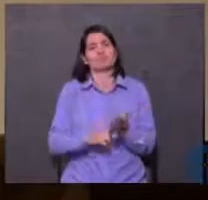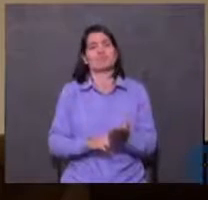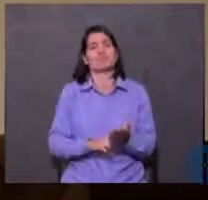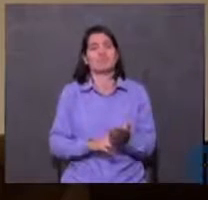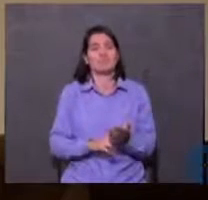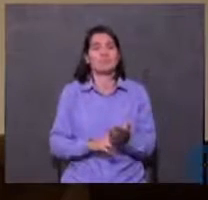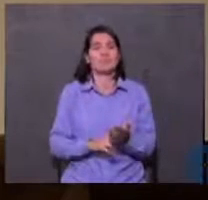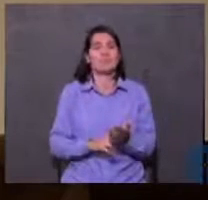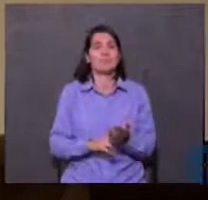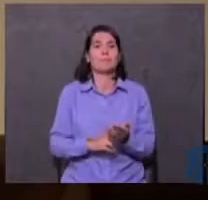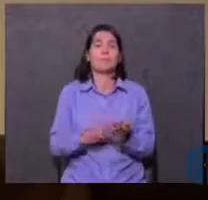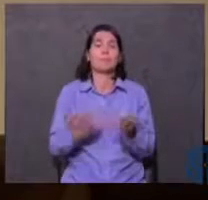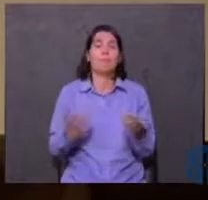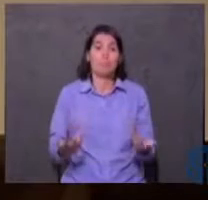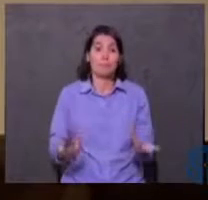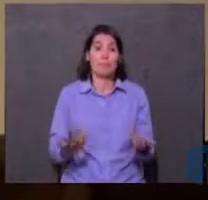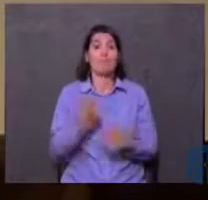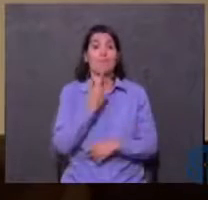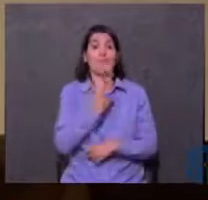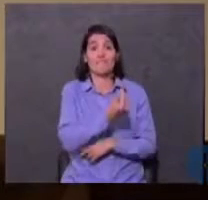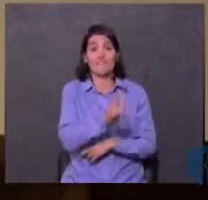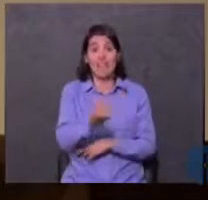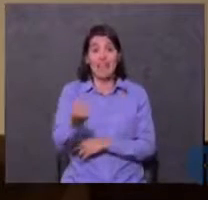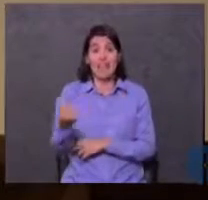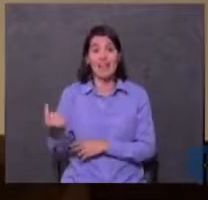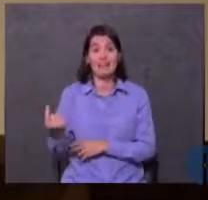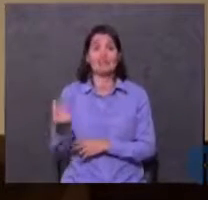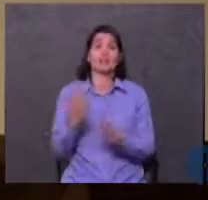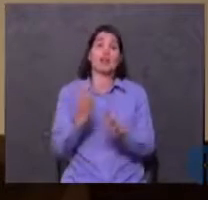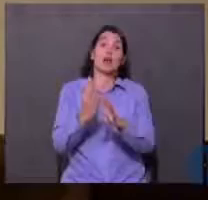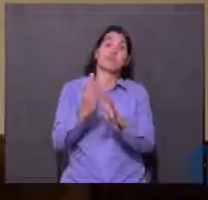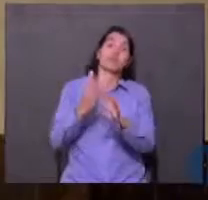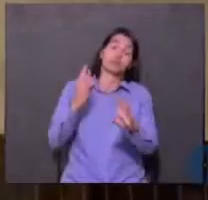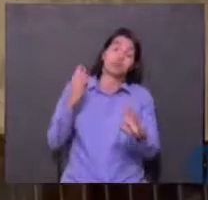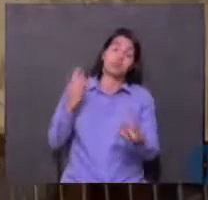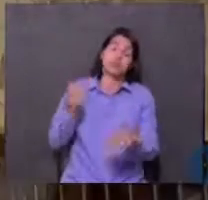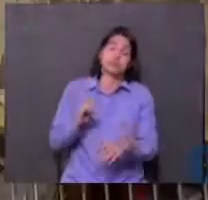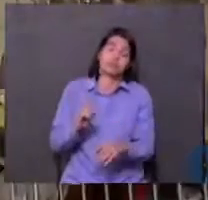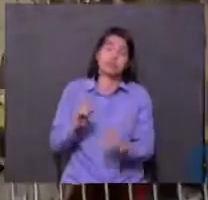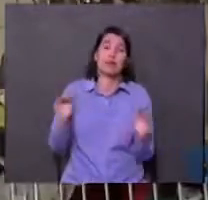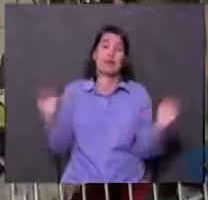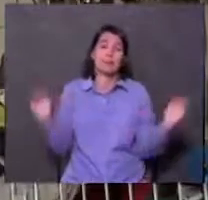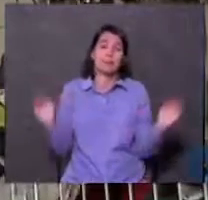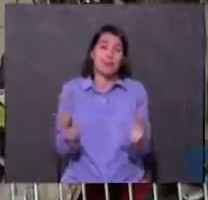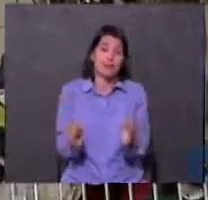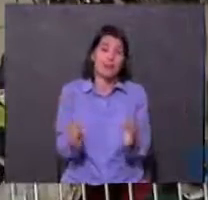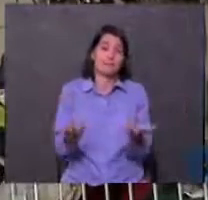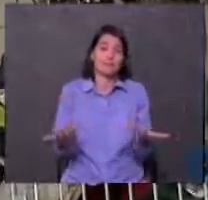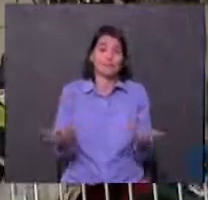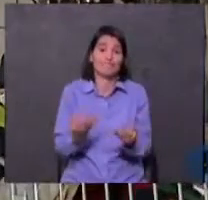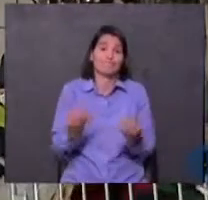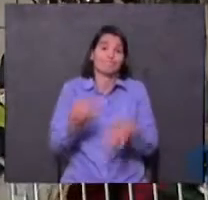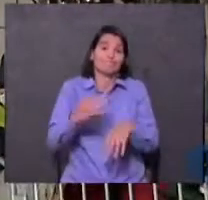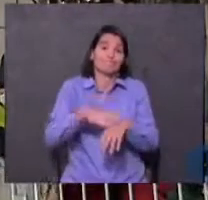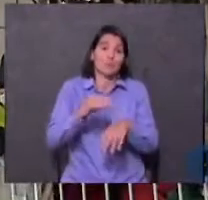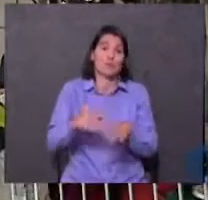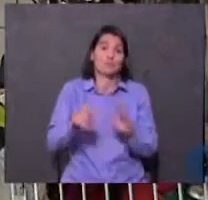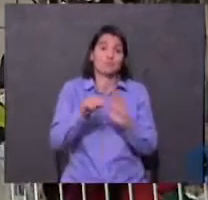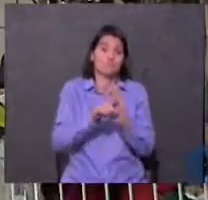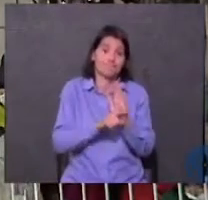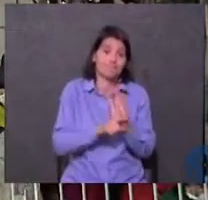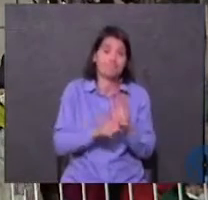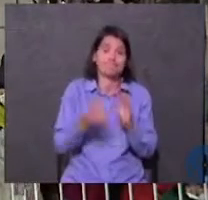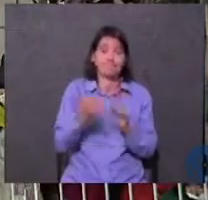Fizemos a procisión das velas menos numerosa que en anos anteriores, debido ás medidas